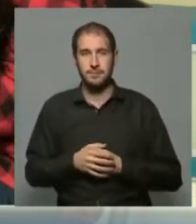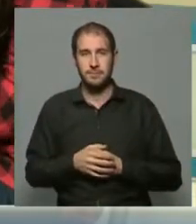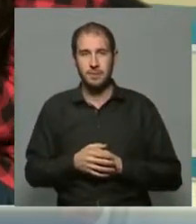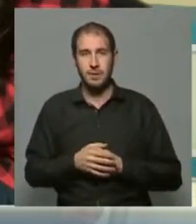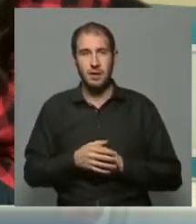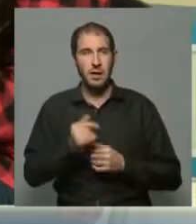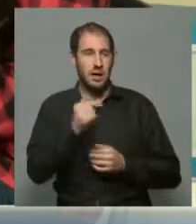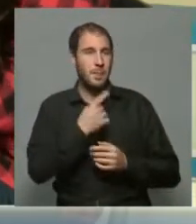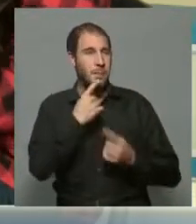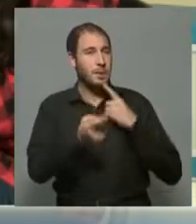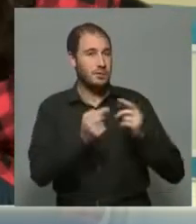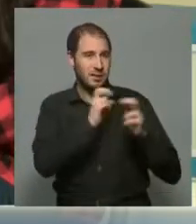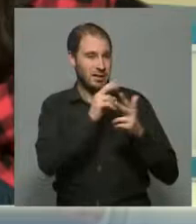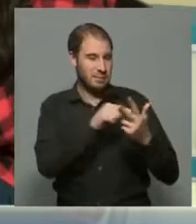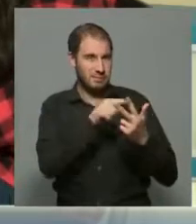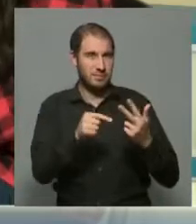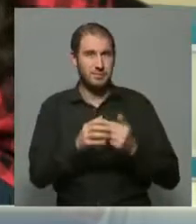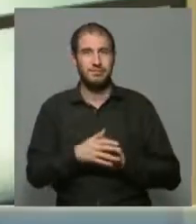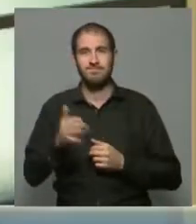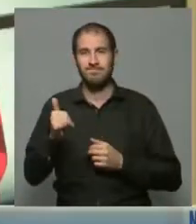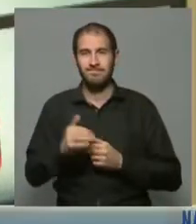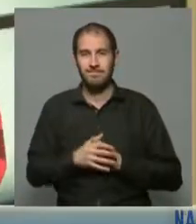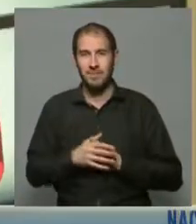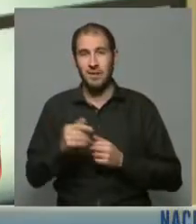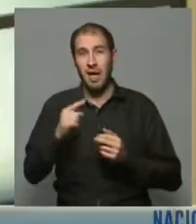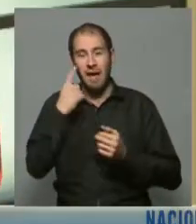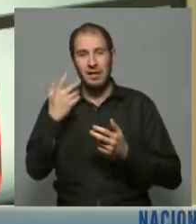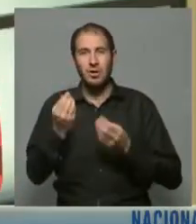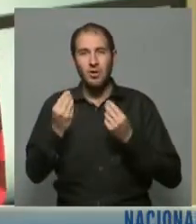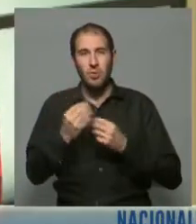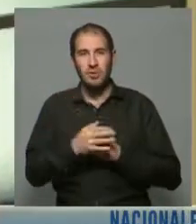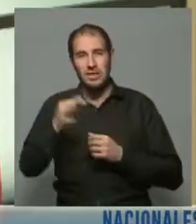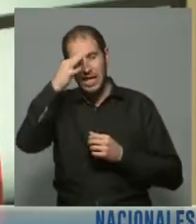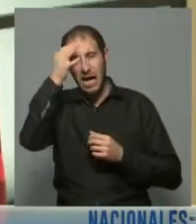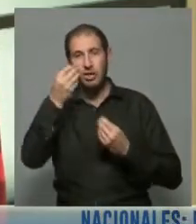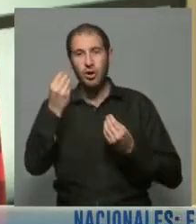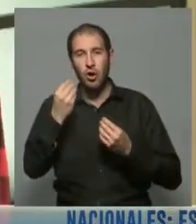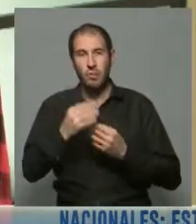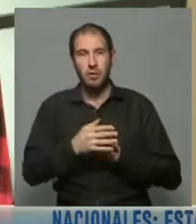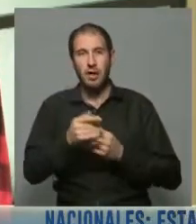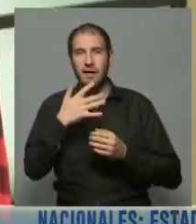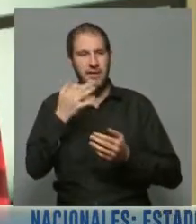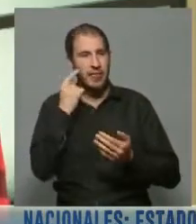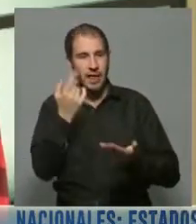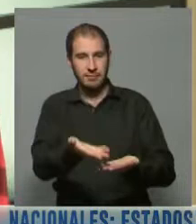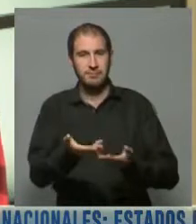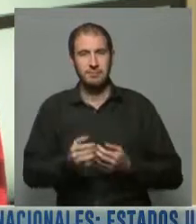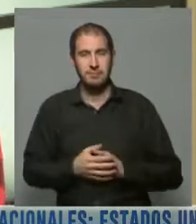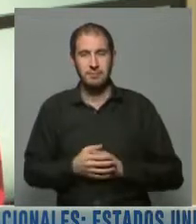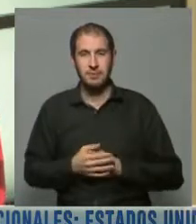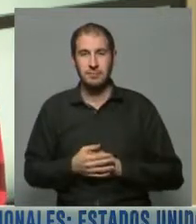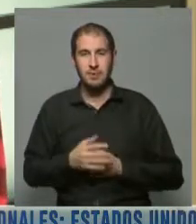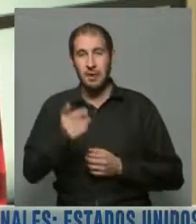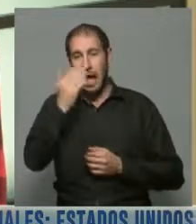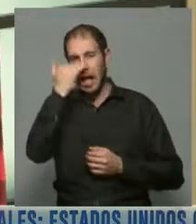quién de ellos no se ha hecho preguntas sobre esas emociones. Exacto. Sí, y una es esta, cómo hacer teatro frente a la realidad que tenemos. ¿Qué hace